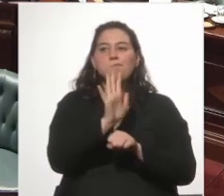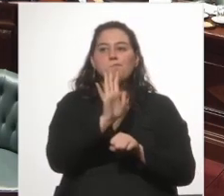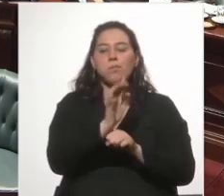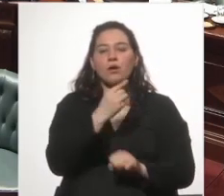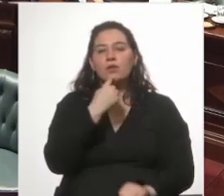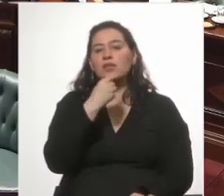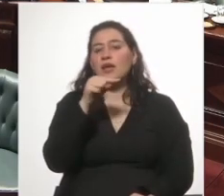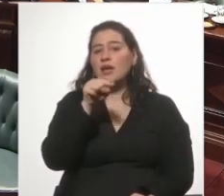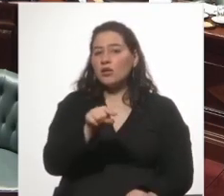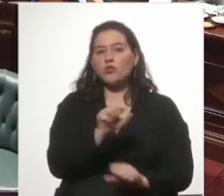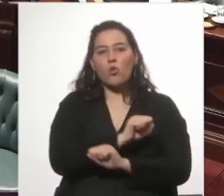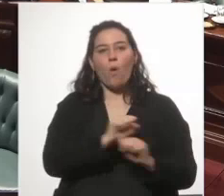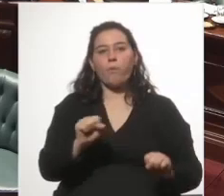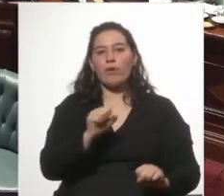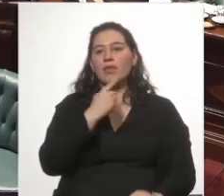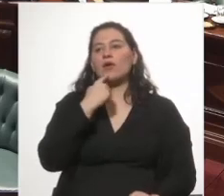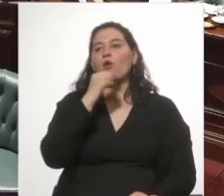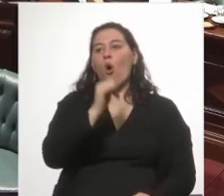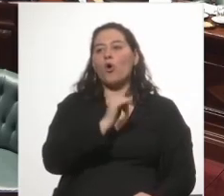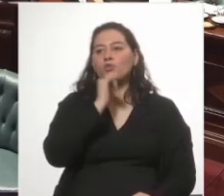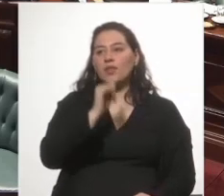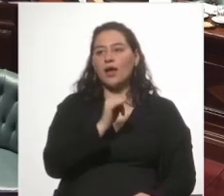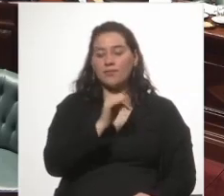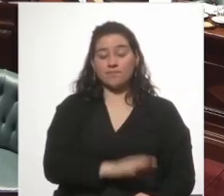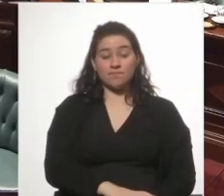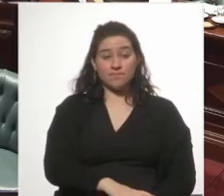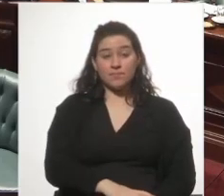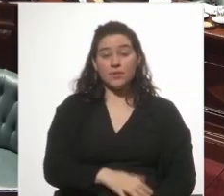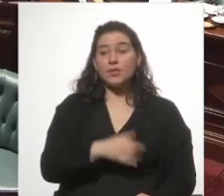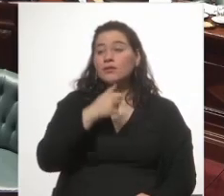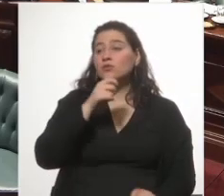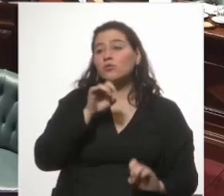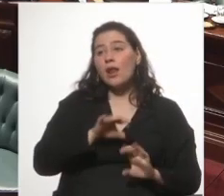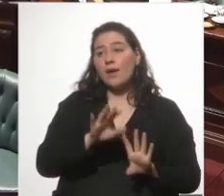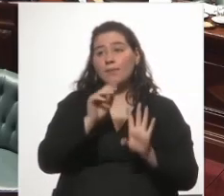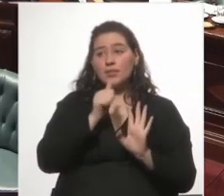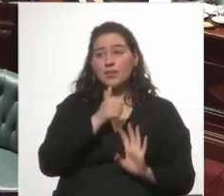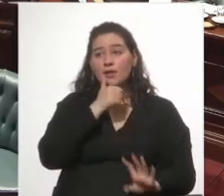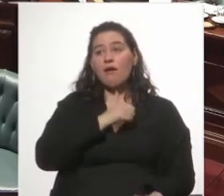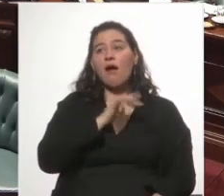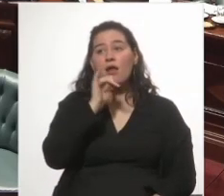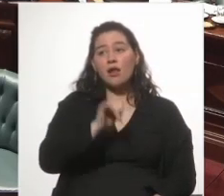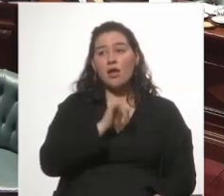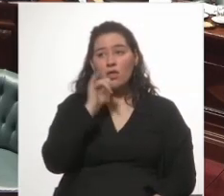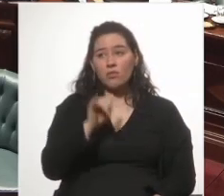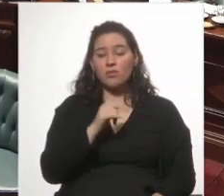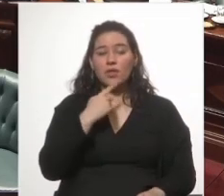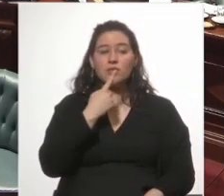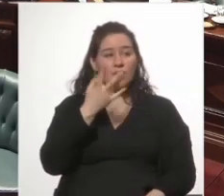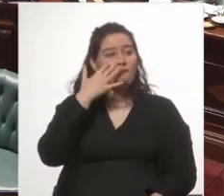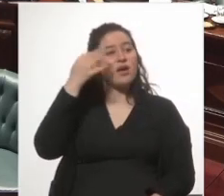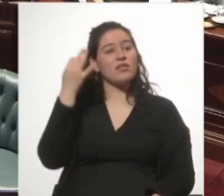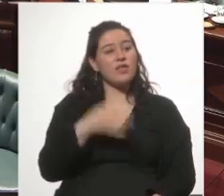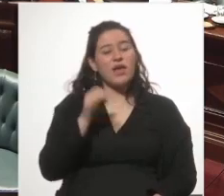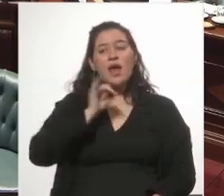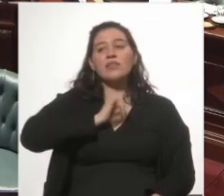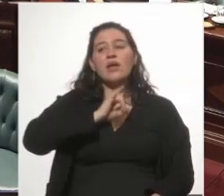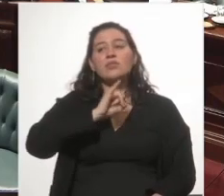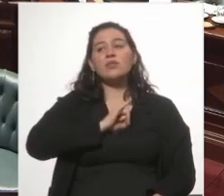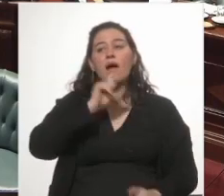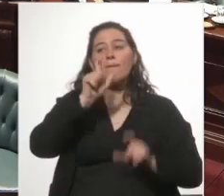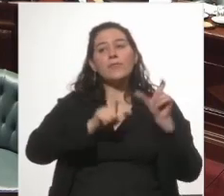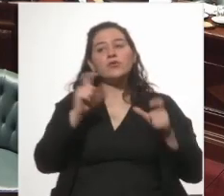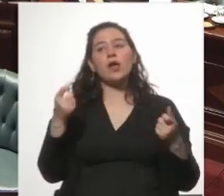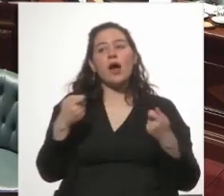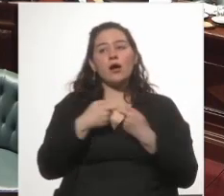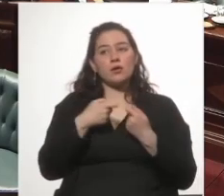de esto no se habla. La anécdota simplemente desborda elocuencia sobre la verdadera identidad de los cómplices